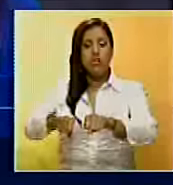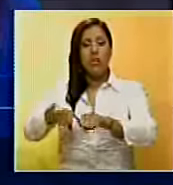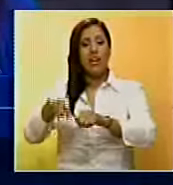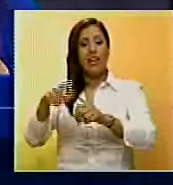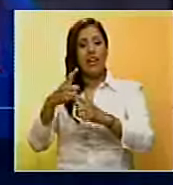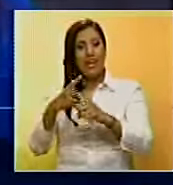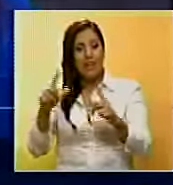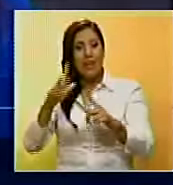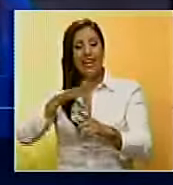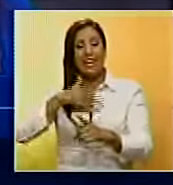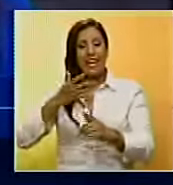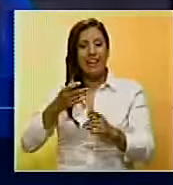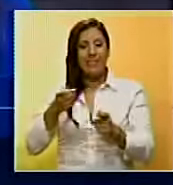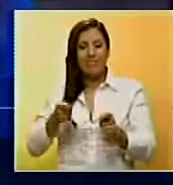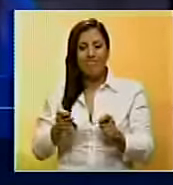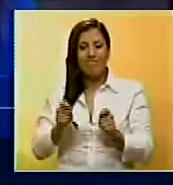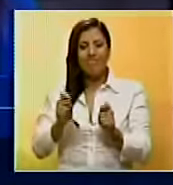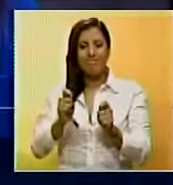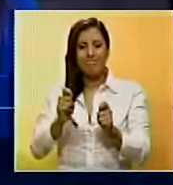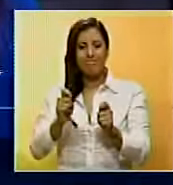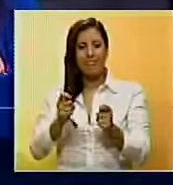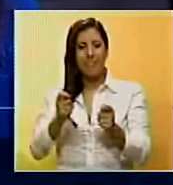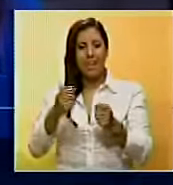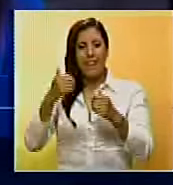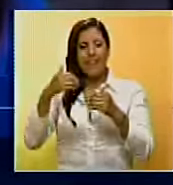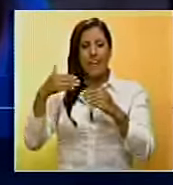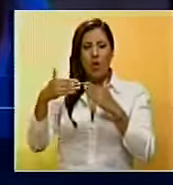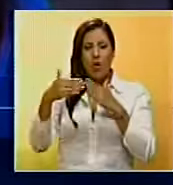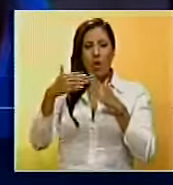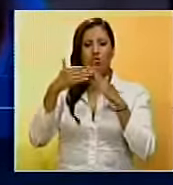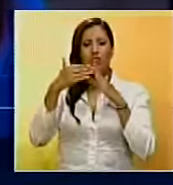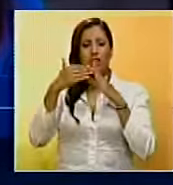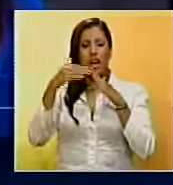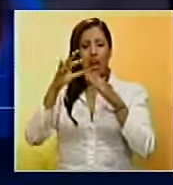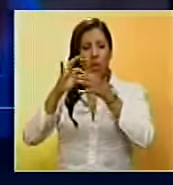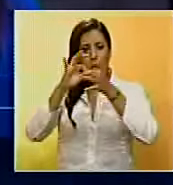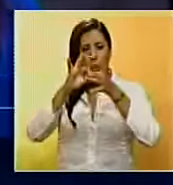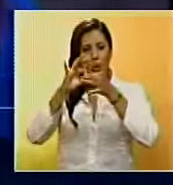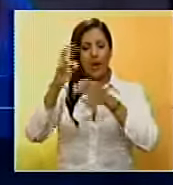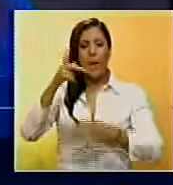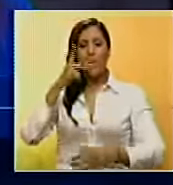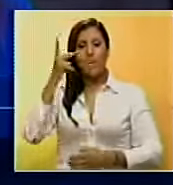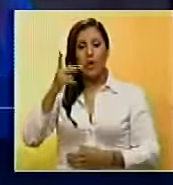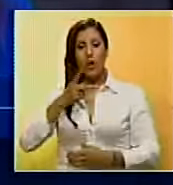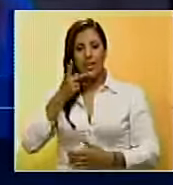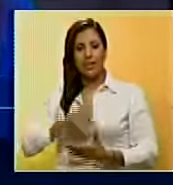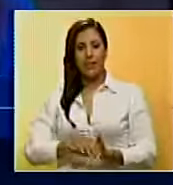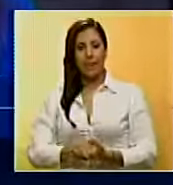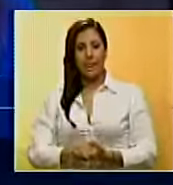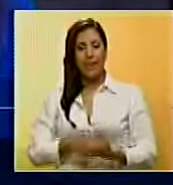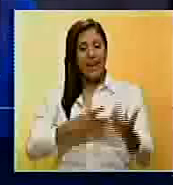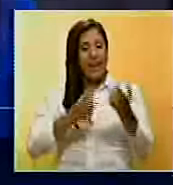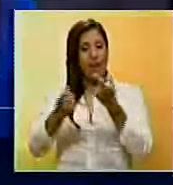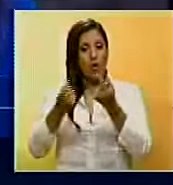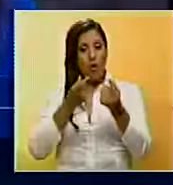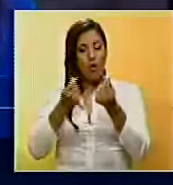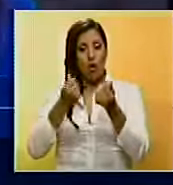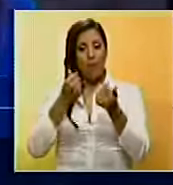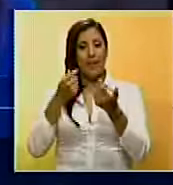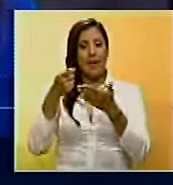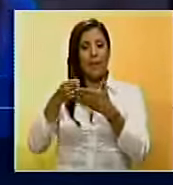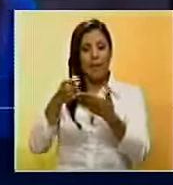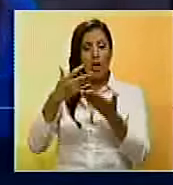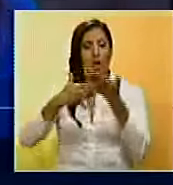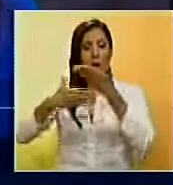neoliberal que pretende atentar contra la unidad política, económica,